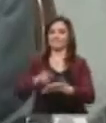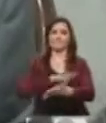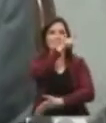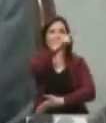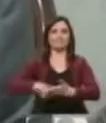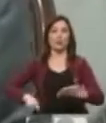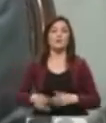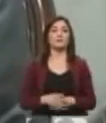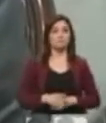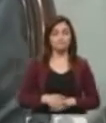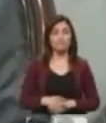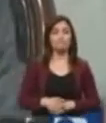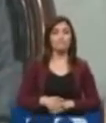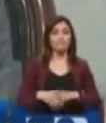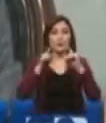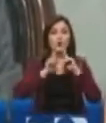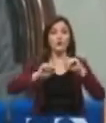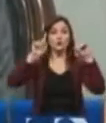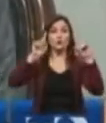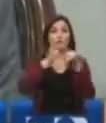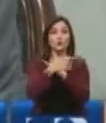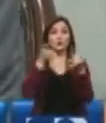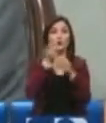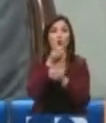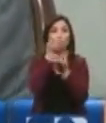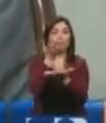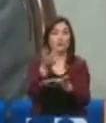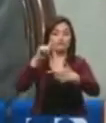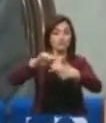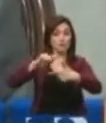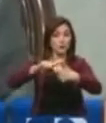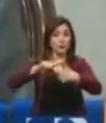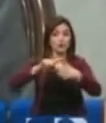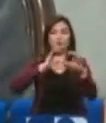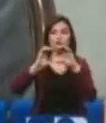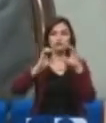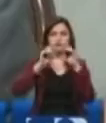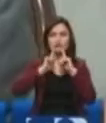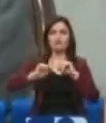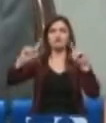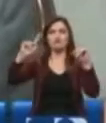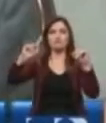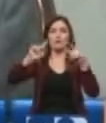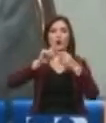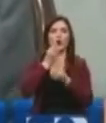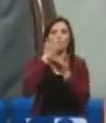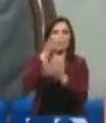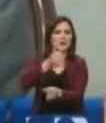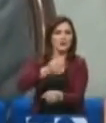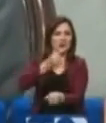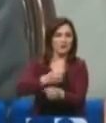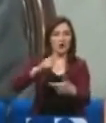Está prohibida la difusión de cualquier tipo de información en medios de comunicación sobre informes de